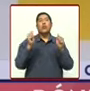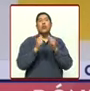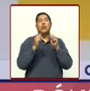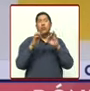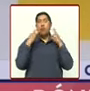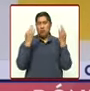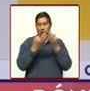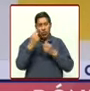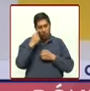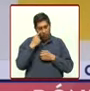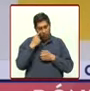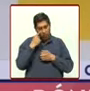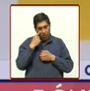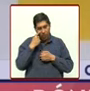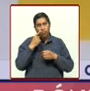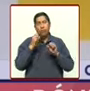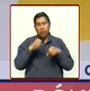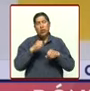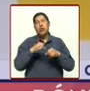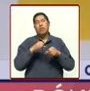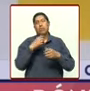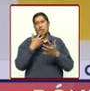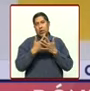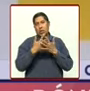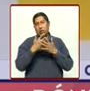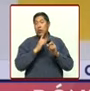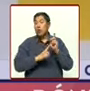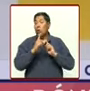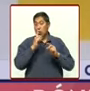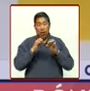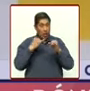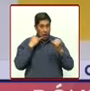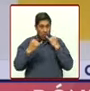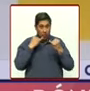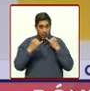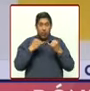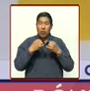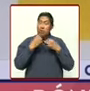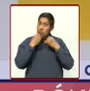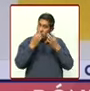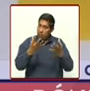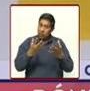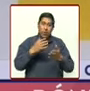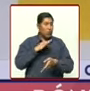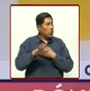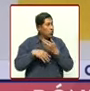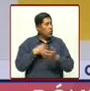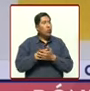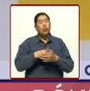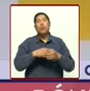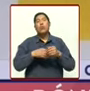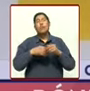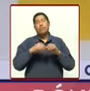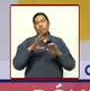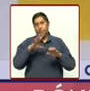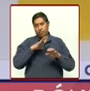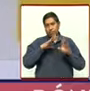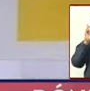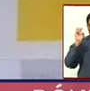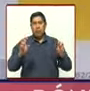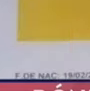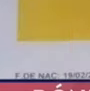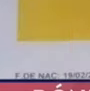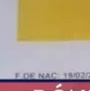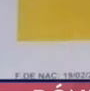familia, ojo, es un delito. Y cualquier información que usted pueda proporcionar, por favor, hágalo con toda la sobriedad del caso.